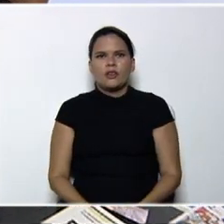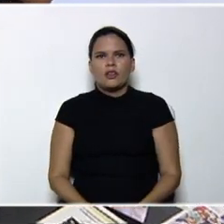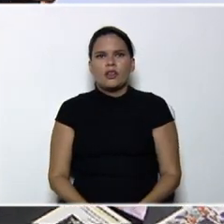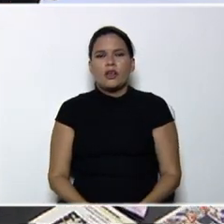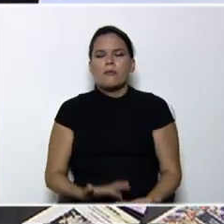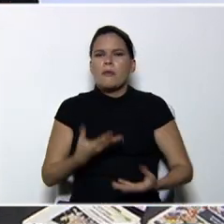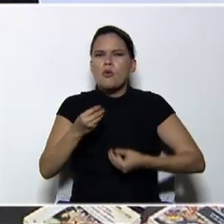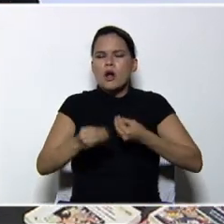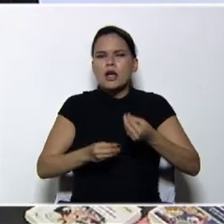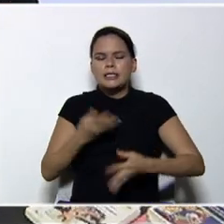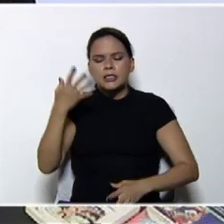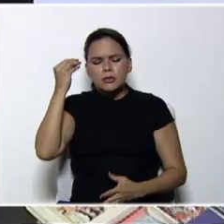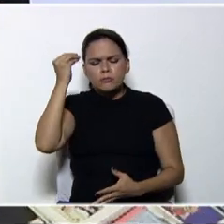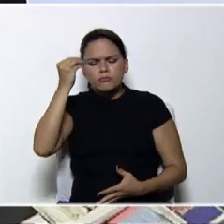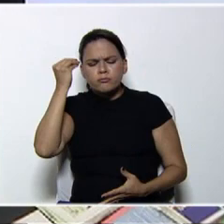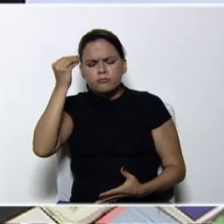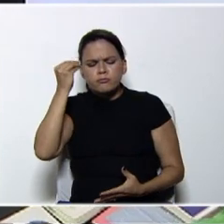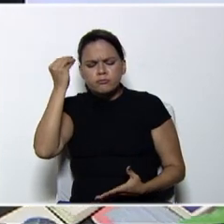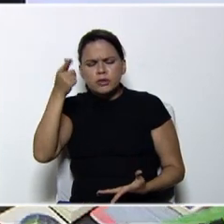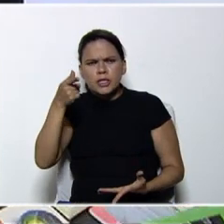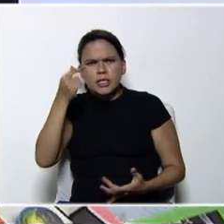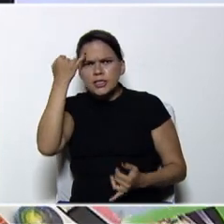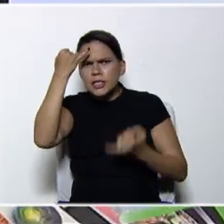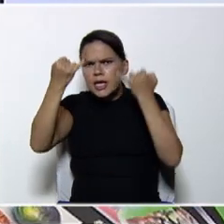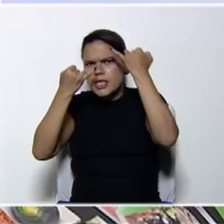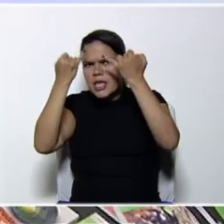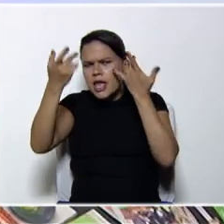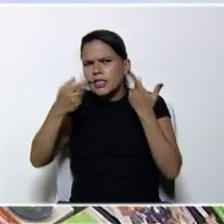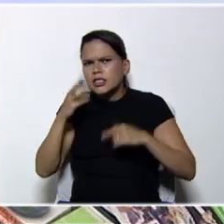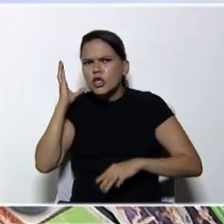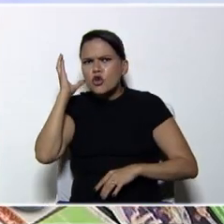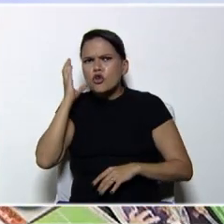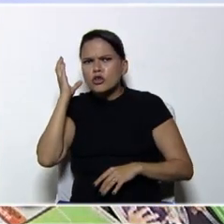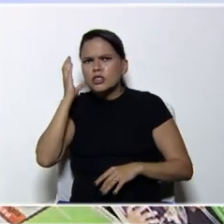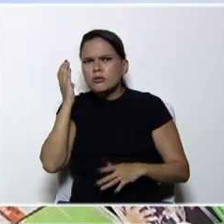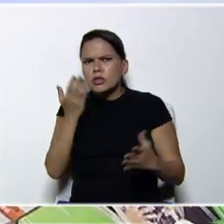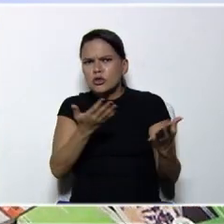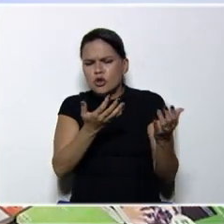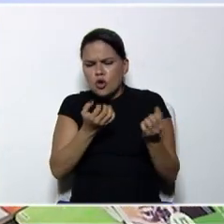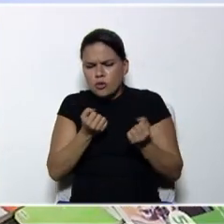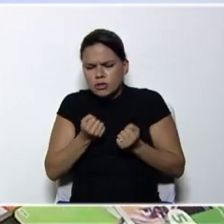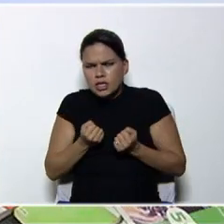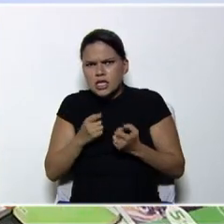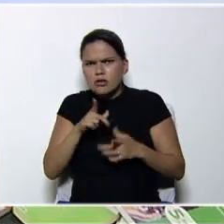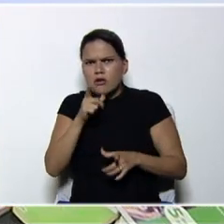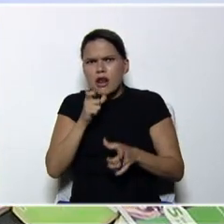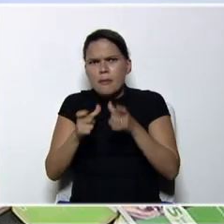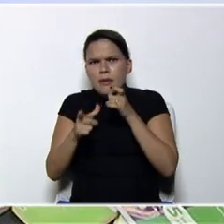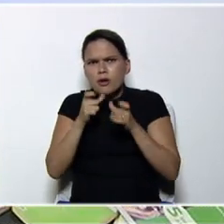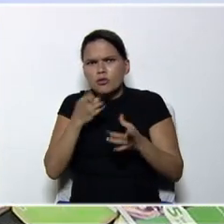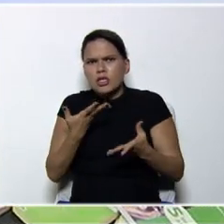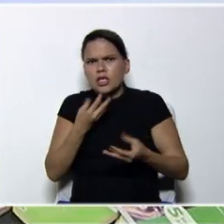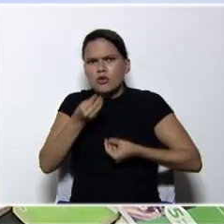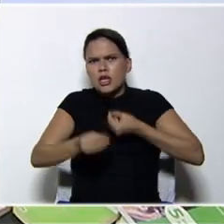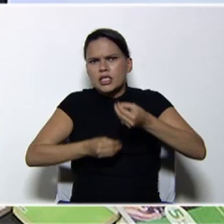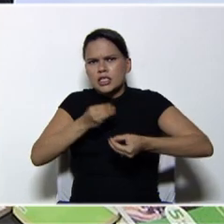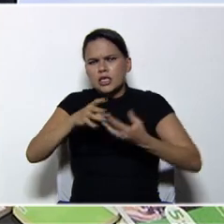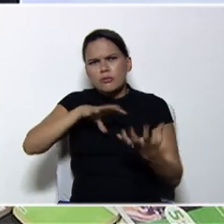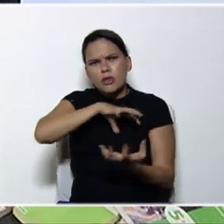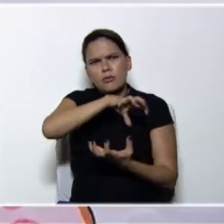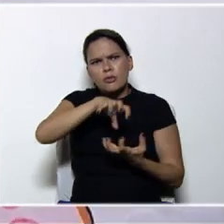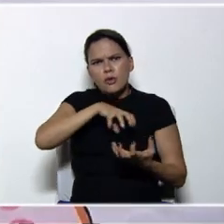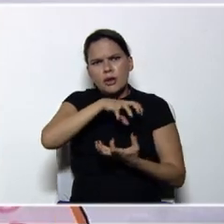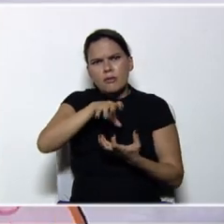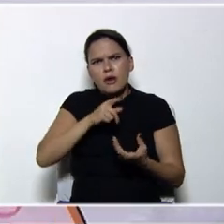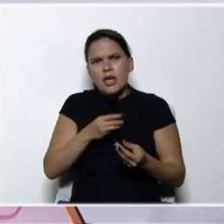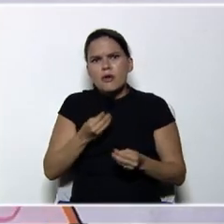hacer un análisis de esas ideas, de ese conocimiento que estoy obteniendo de las preguntas que me estoy generando del problema, ¿verdad?